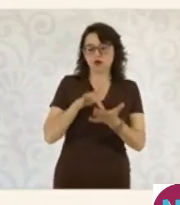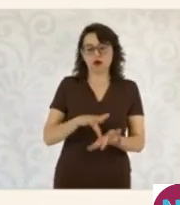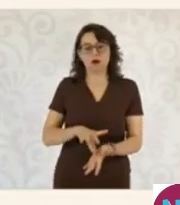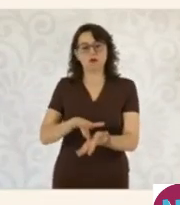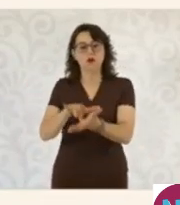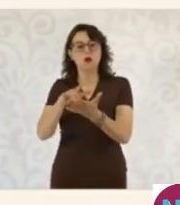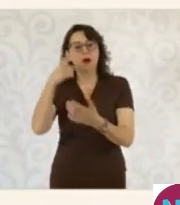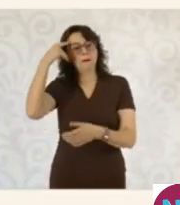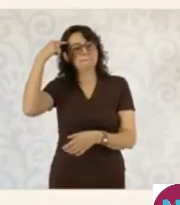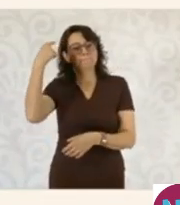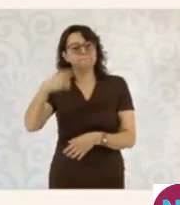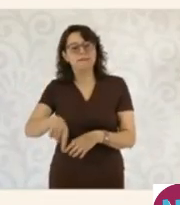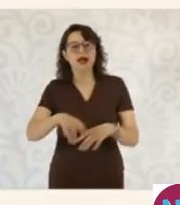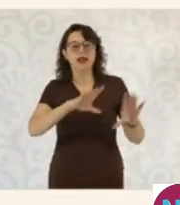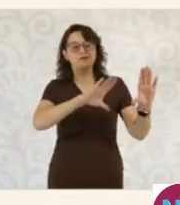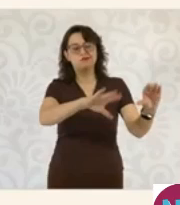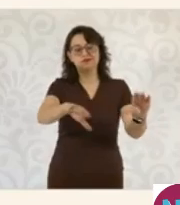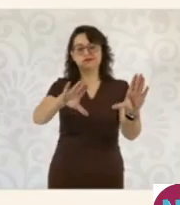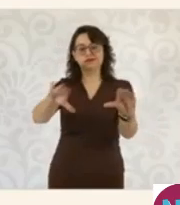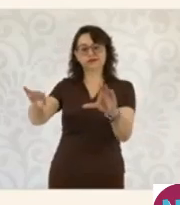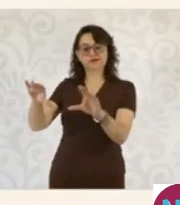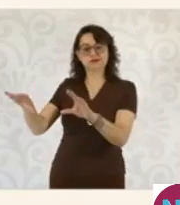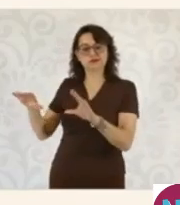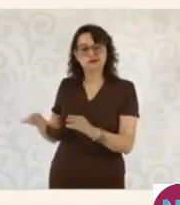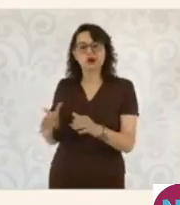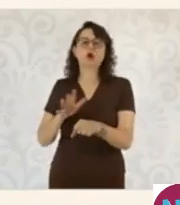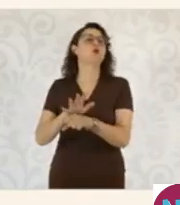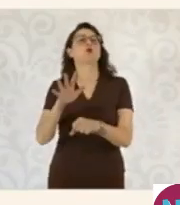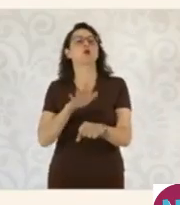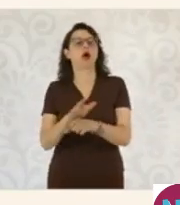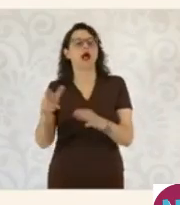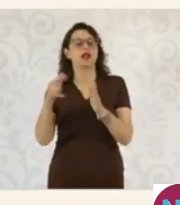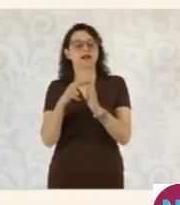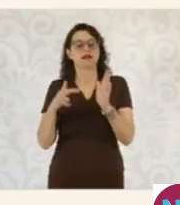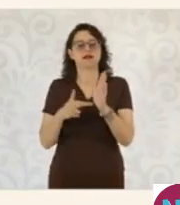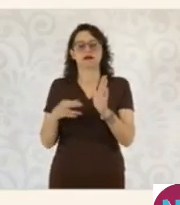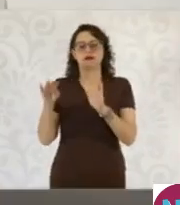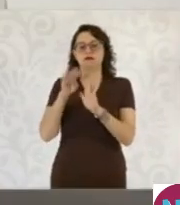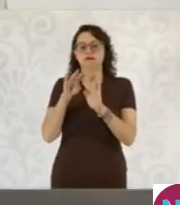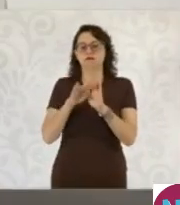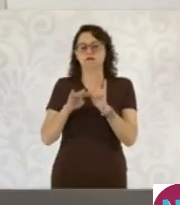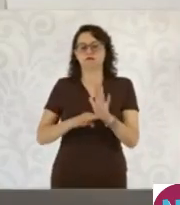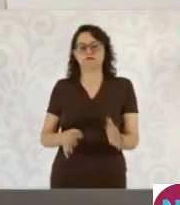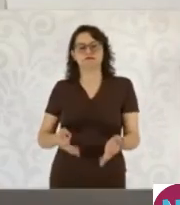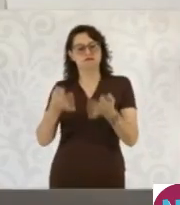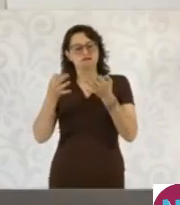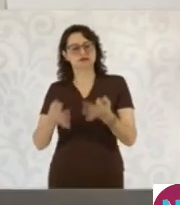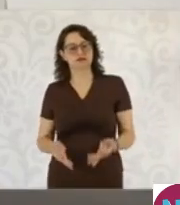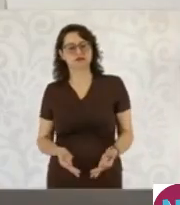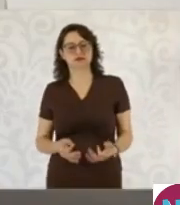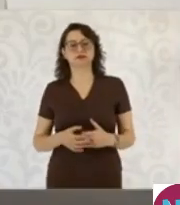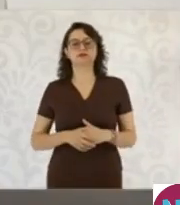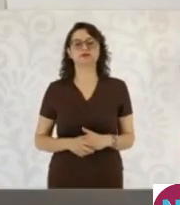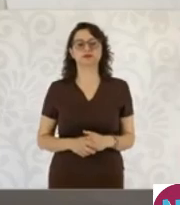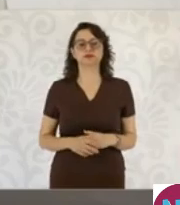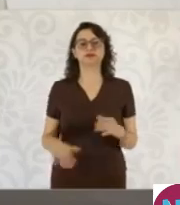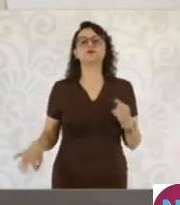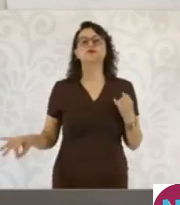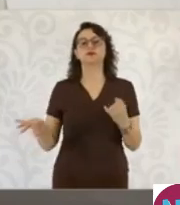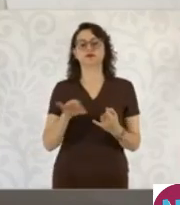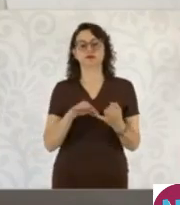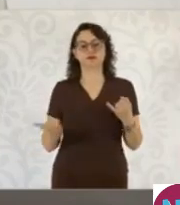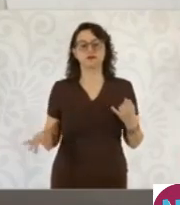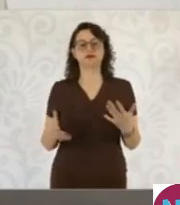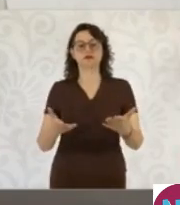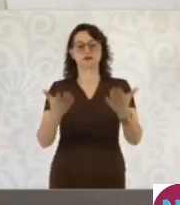de establecer los criterios clínicos del manejo de dengue. Y por último, la